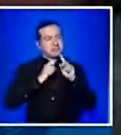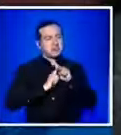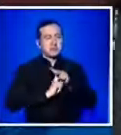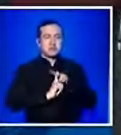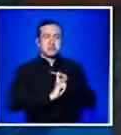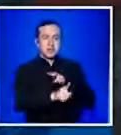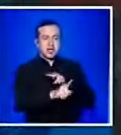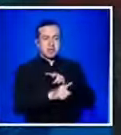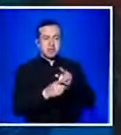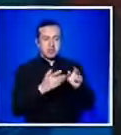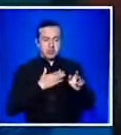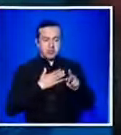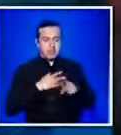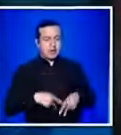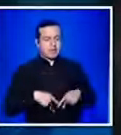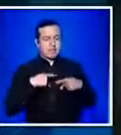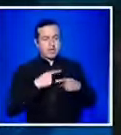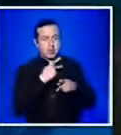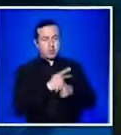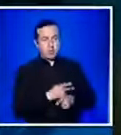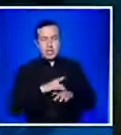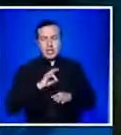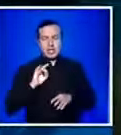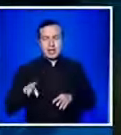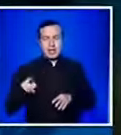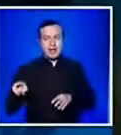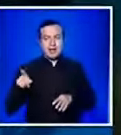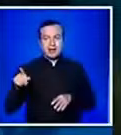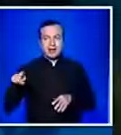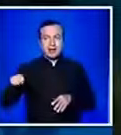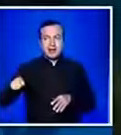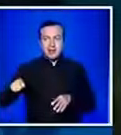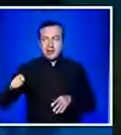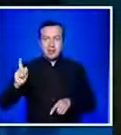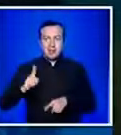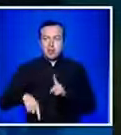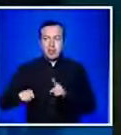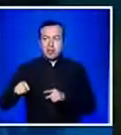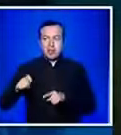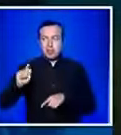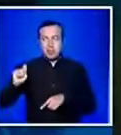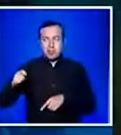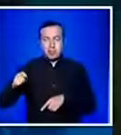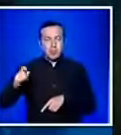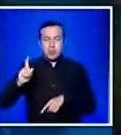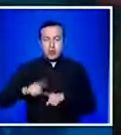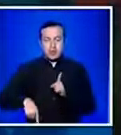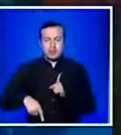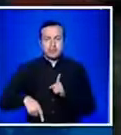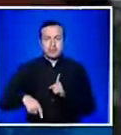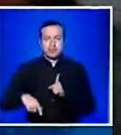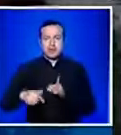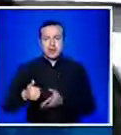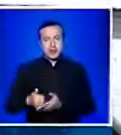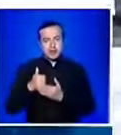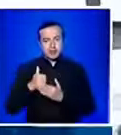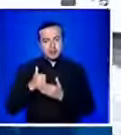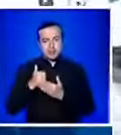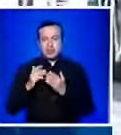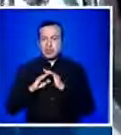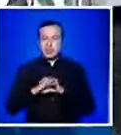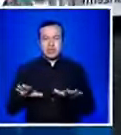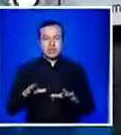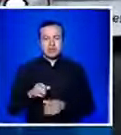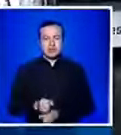resistencia, cuidamos sobre todo nuestra seguridad, nuestra integridad, nos echamos a correr hasta buscar ayuda. Entonces este dispositivo, al momento